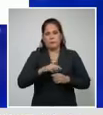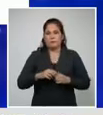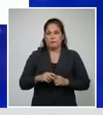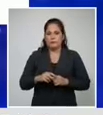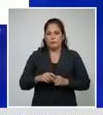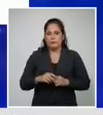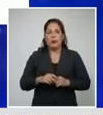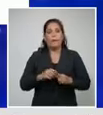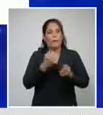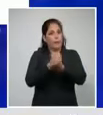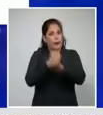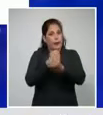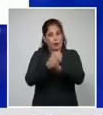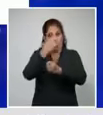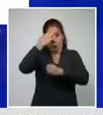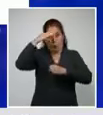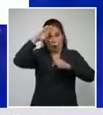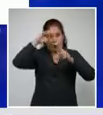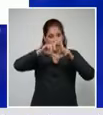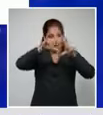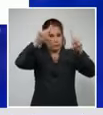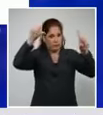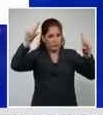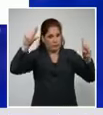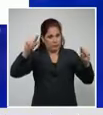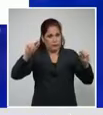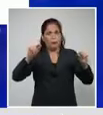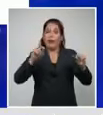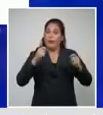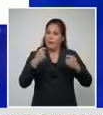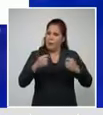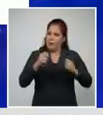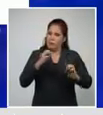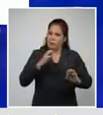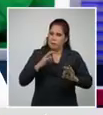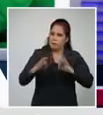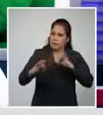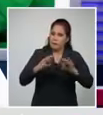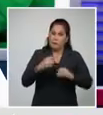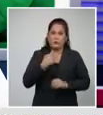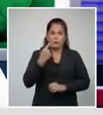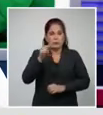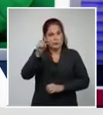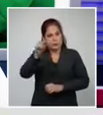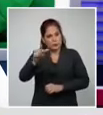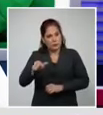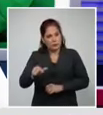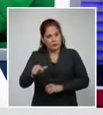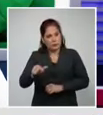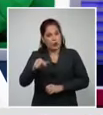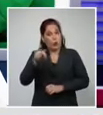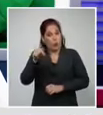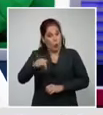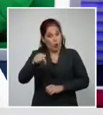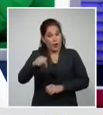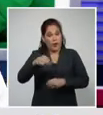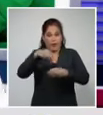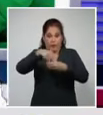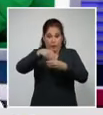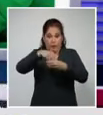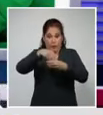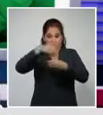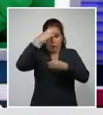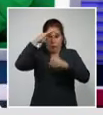Riesgo en toda Cuba, ahí muy elevado. Todas las personas que vivimos ahí o que vamos a